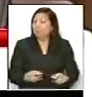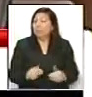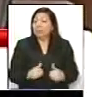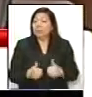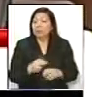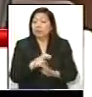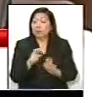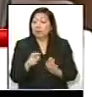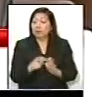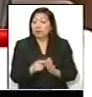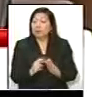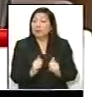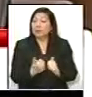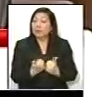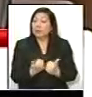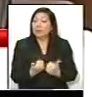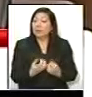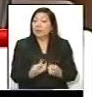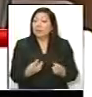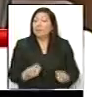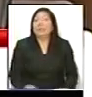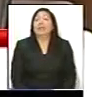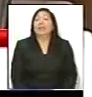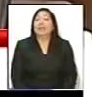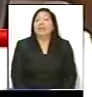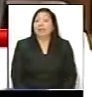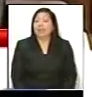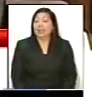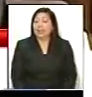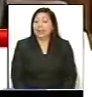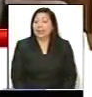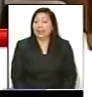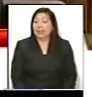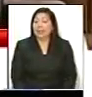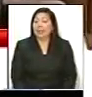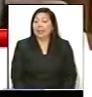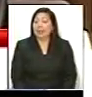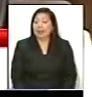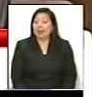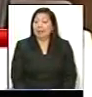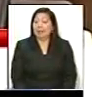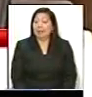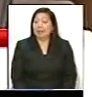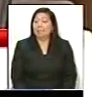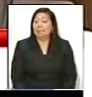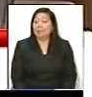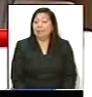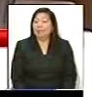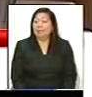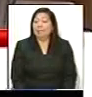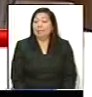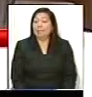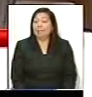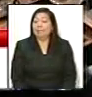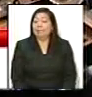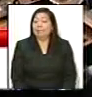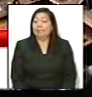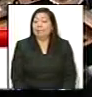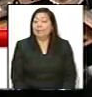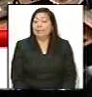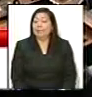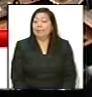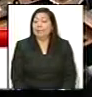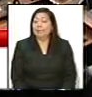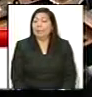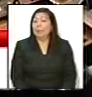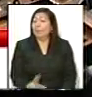demás proyectos referidos a esta materia, antes de eso, una cuestión previa. Sí, Presidenta. En realidad,